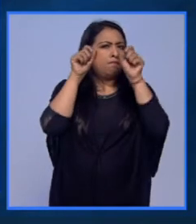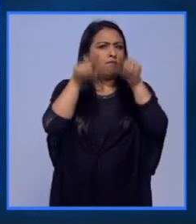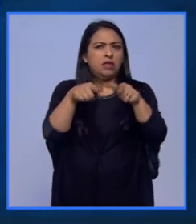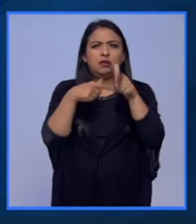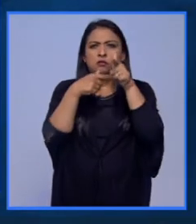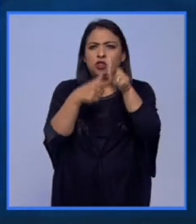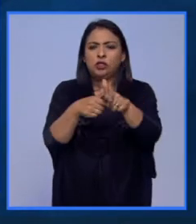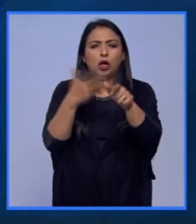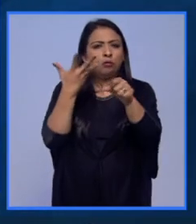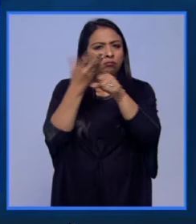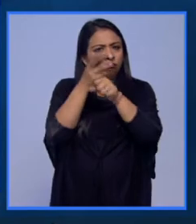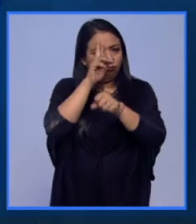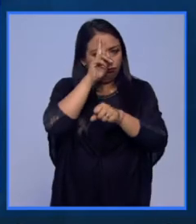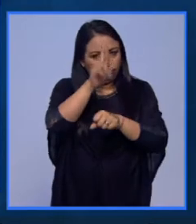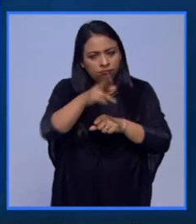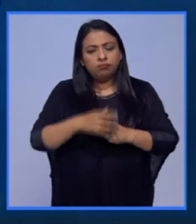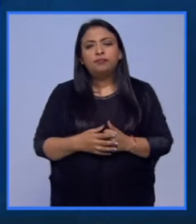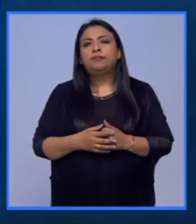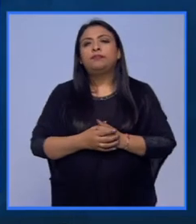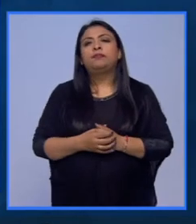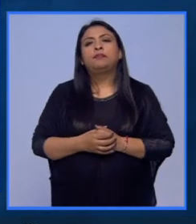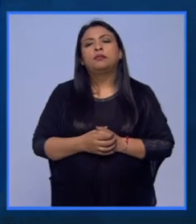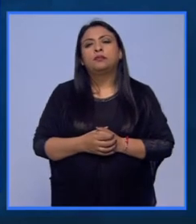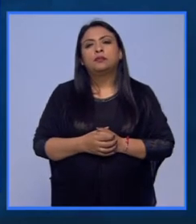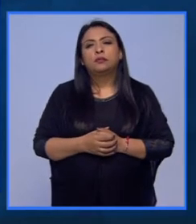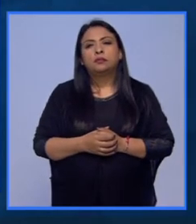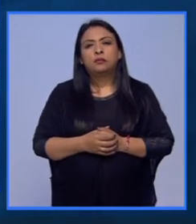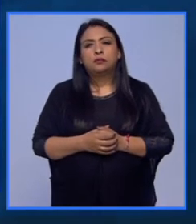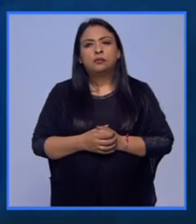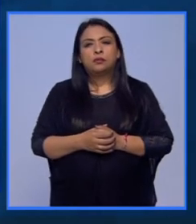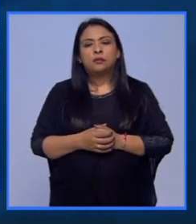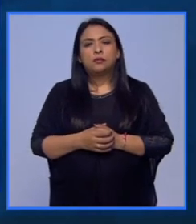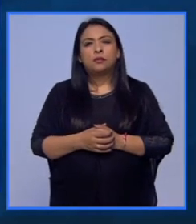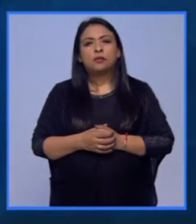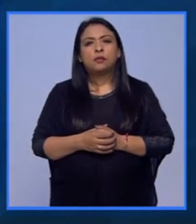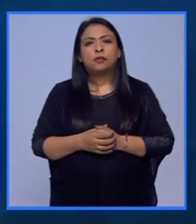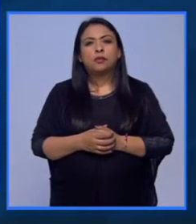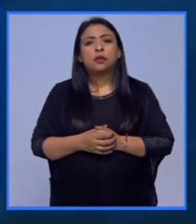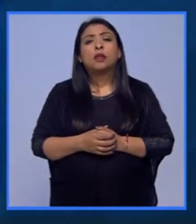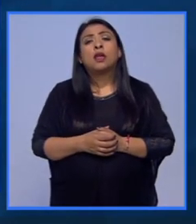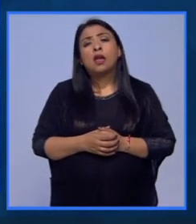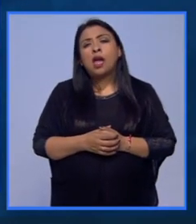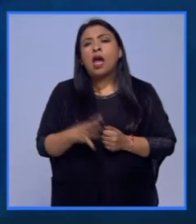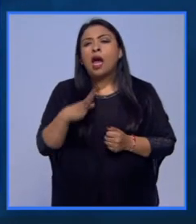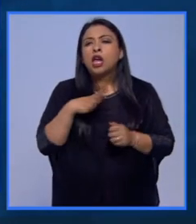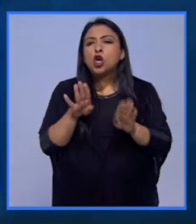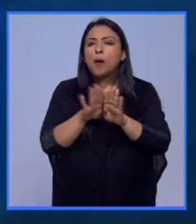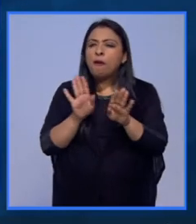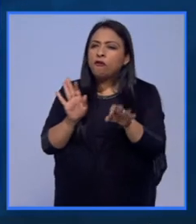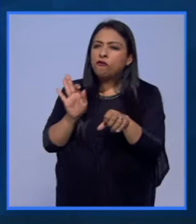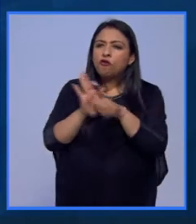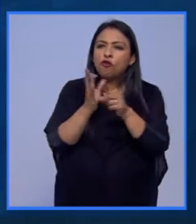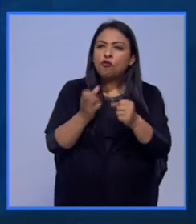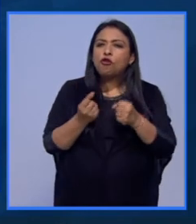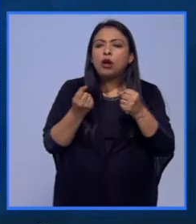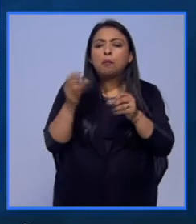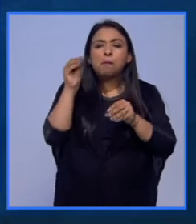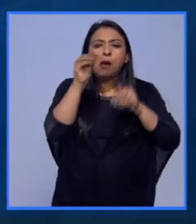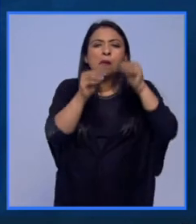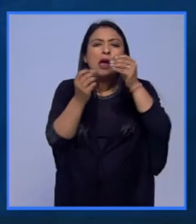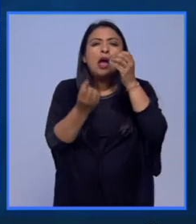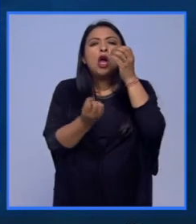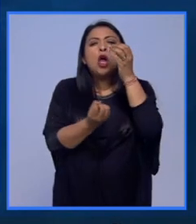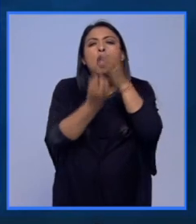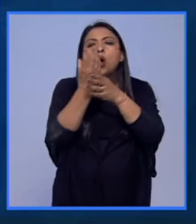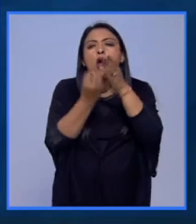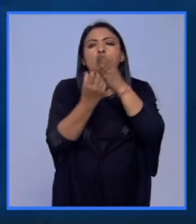kind of bring the atmosphere that they used to have back and kind of make that stronger with some new elements, of course.